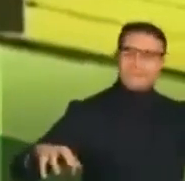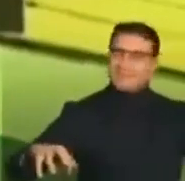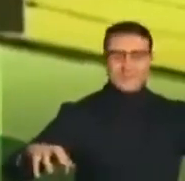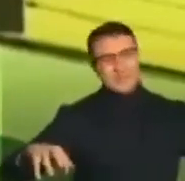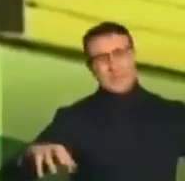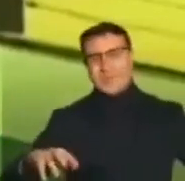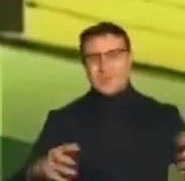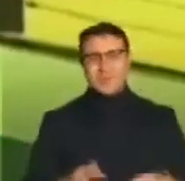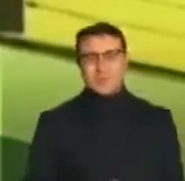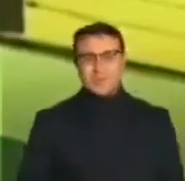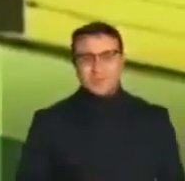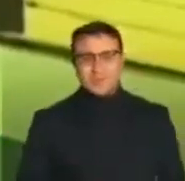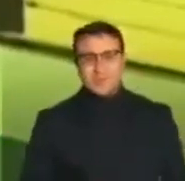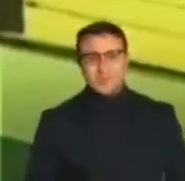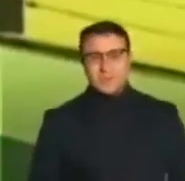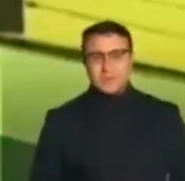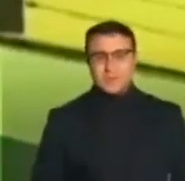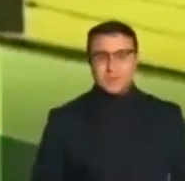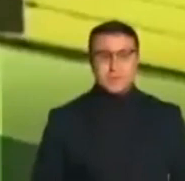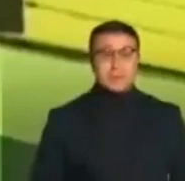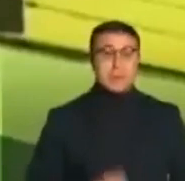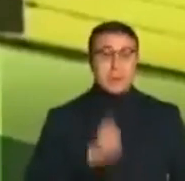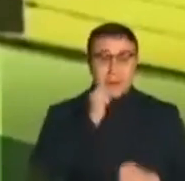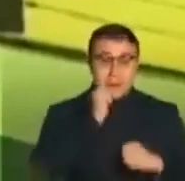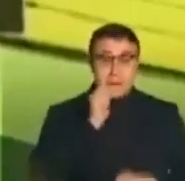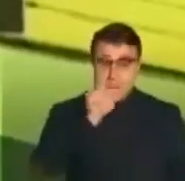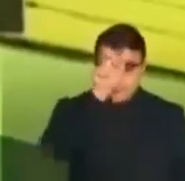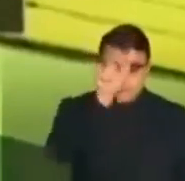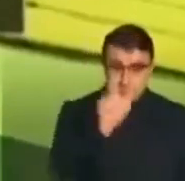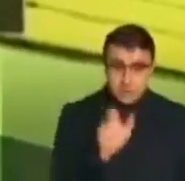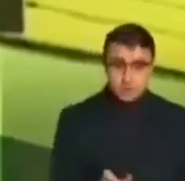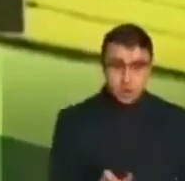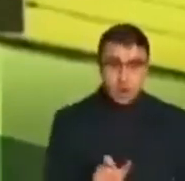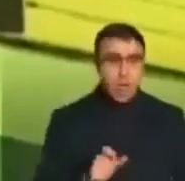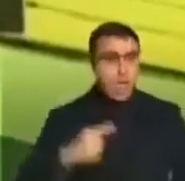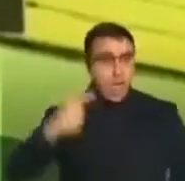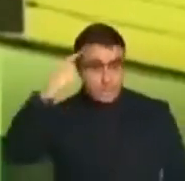te transforma de persona en cliente.